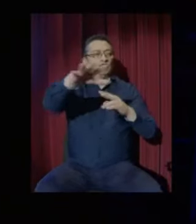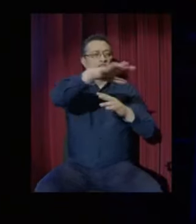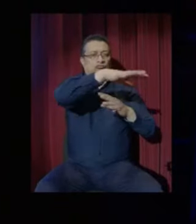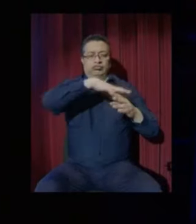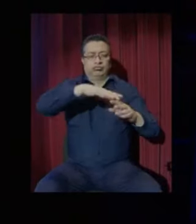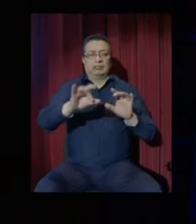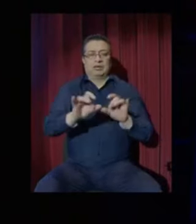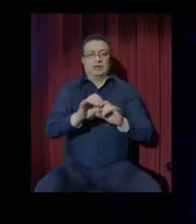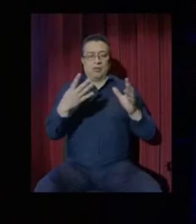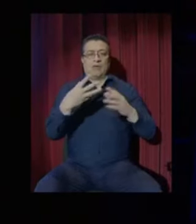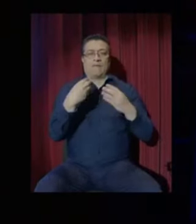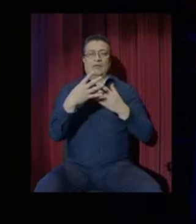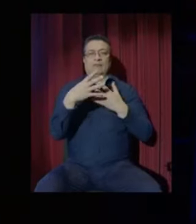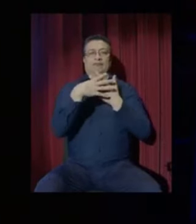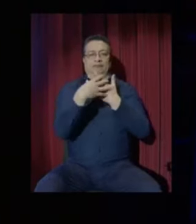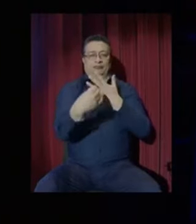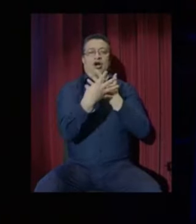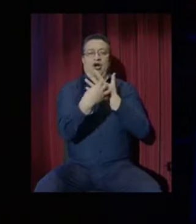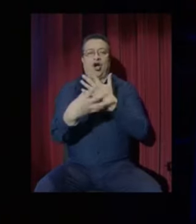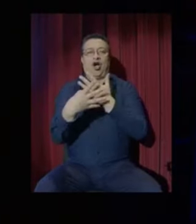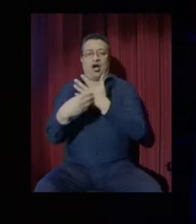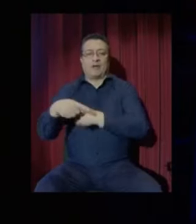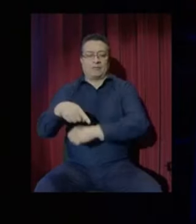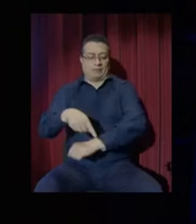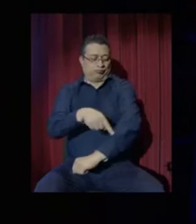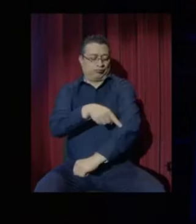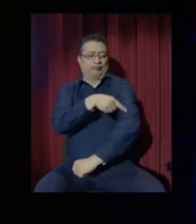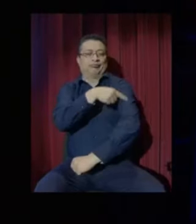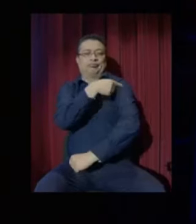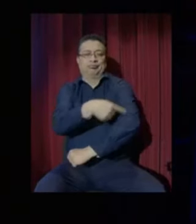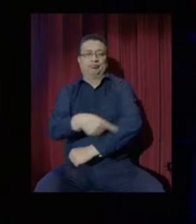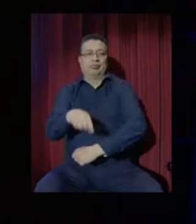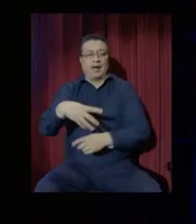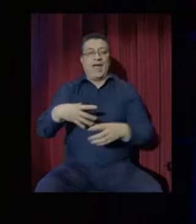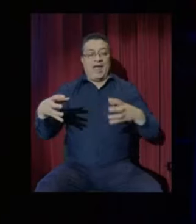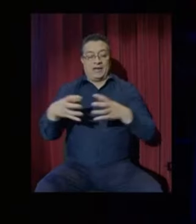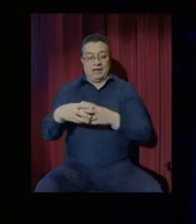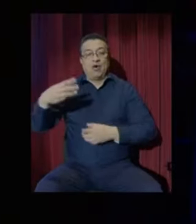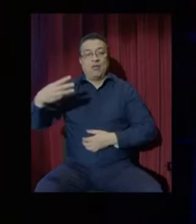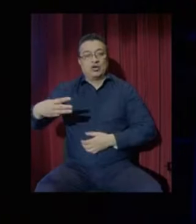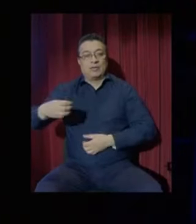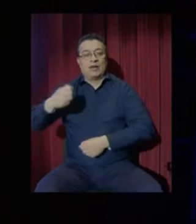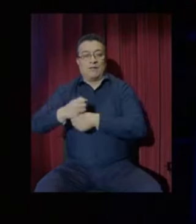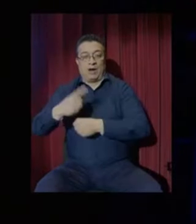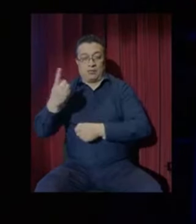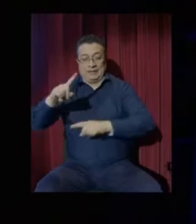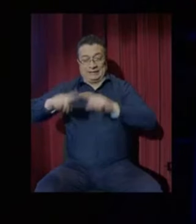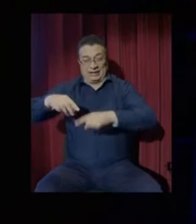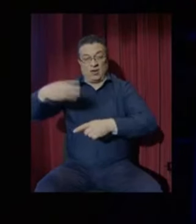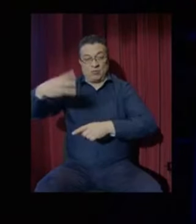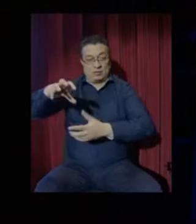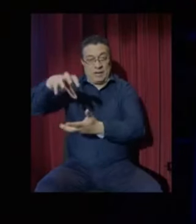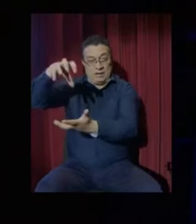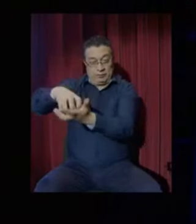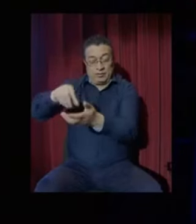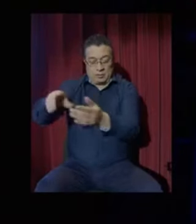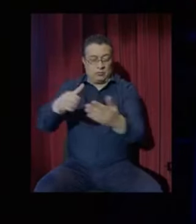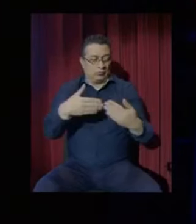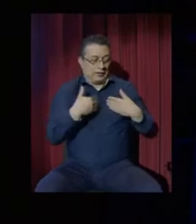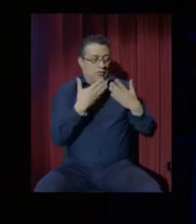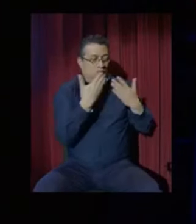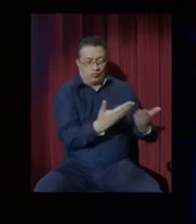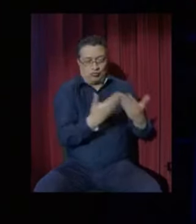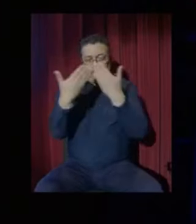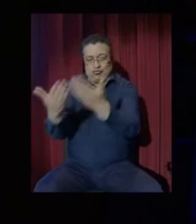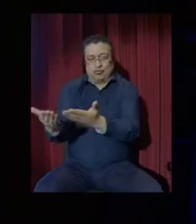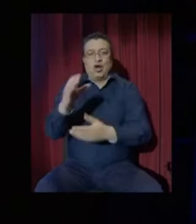nivel nacional y ahí estamos avanzando junto al equipo municipal para que un terreno municipal sea puesto a disposición